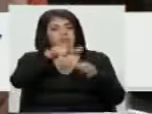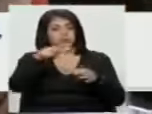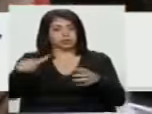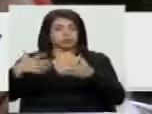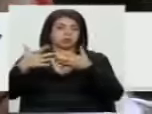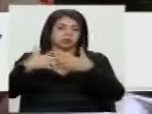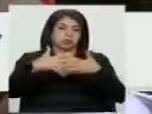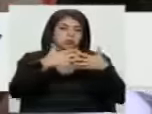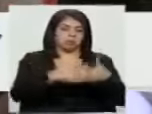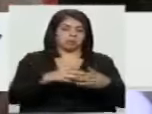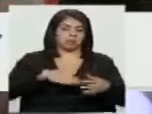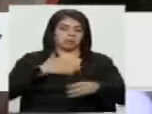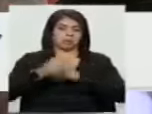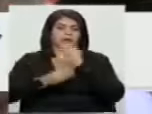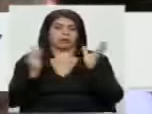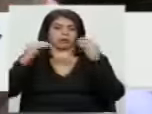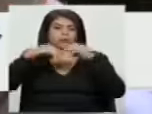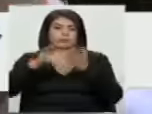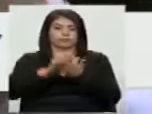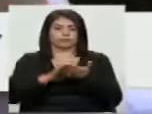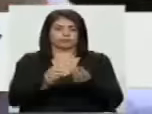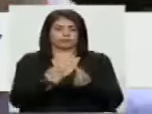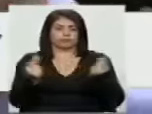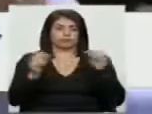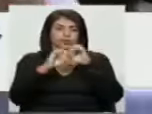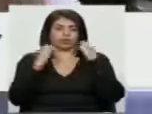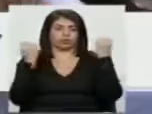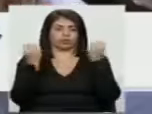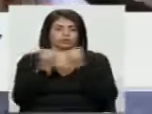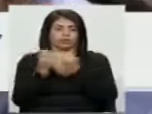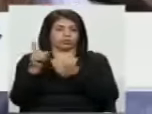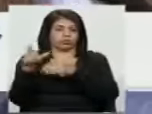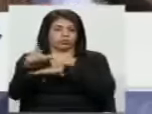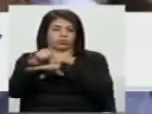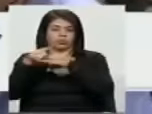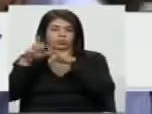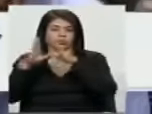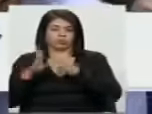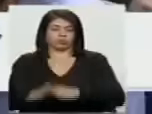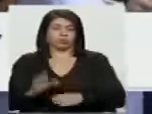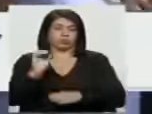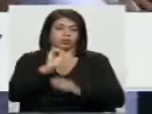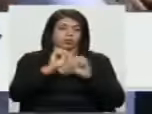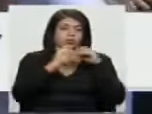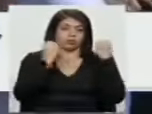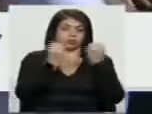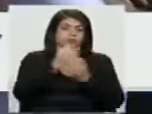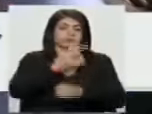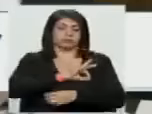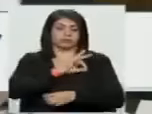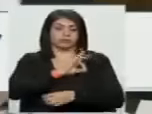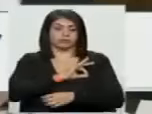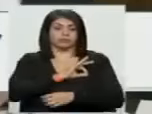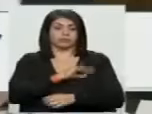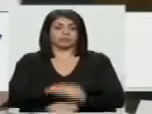son competentes para acordar la disolución de una organización no gubernamental u organización social sin